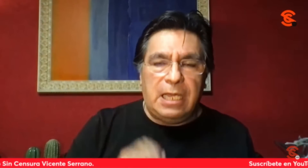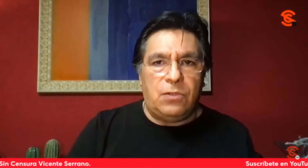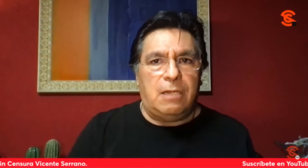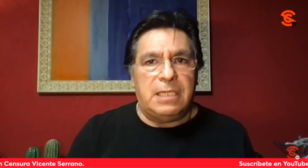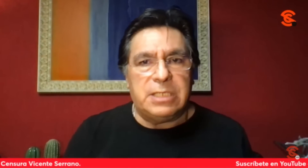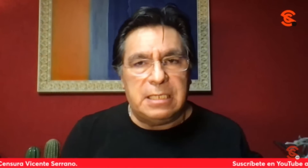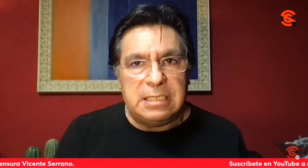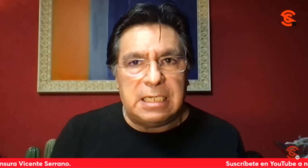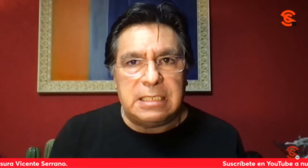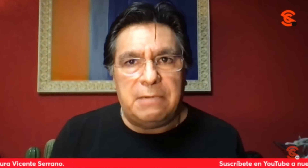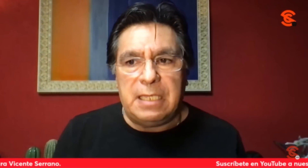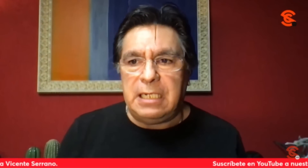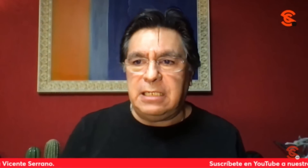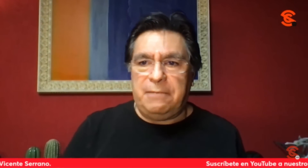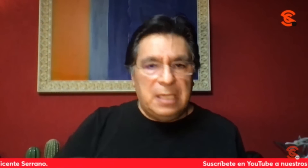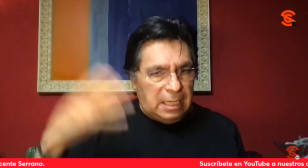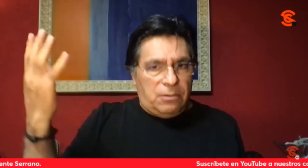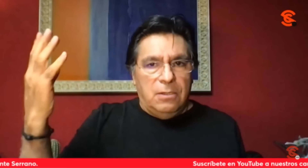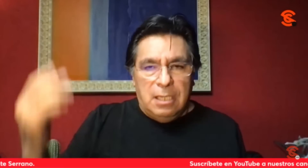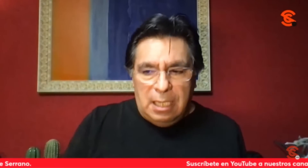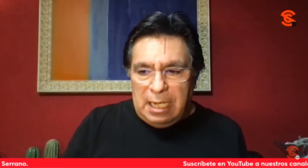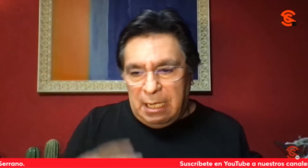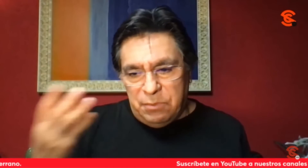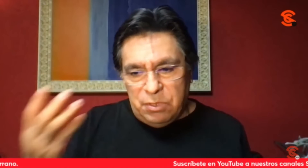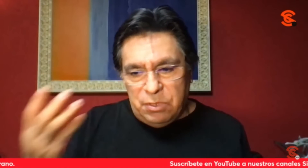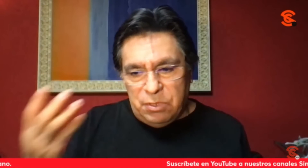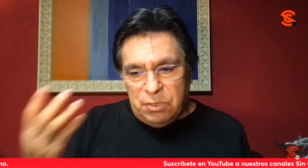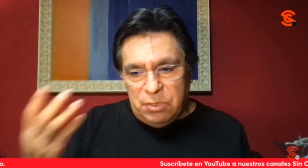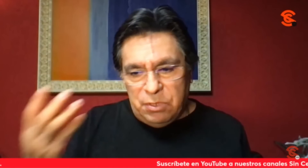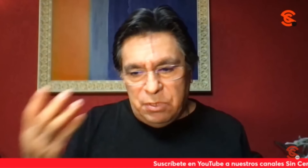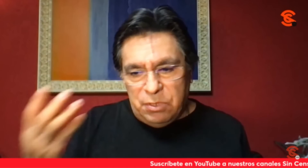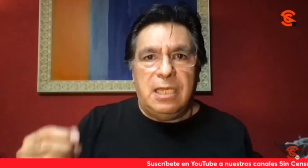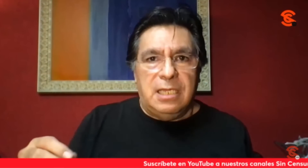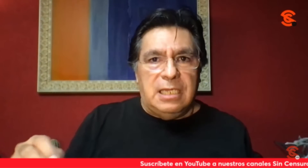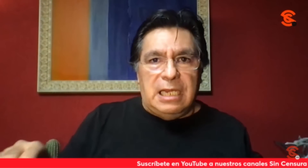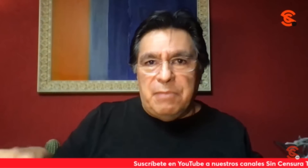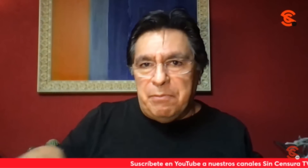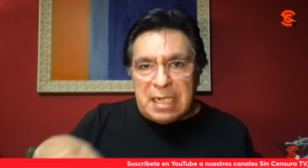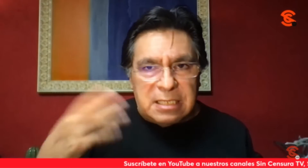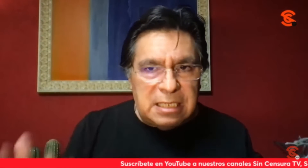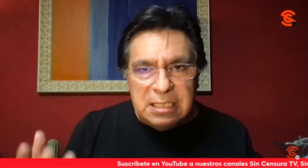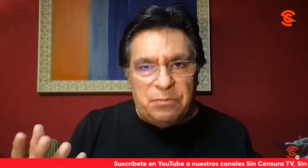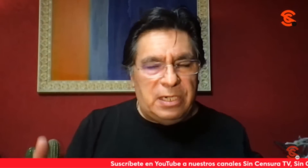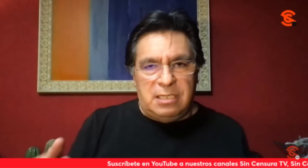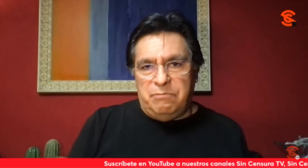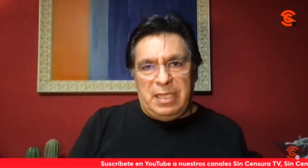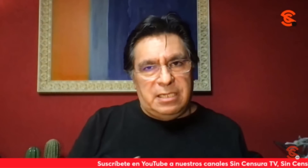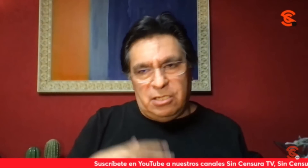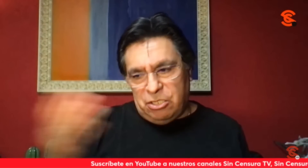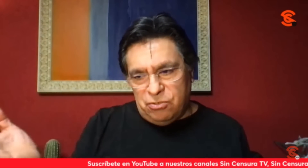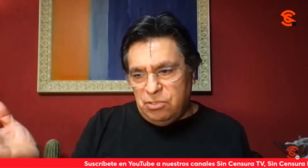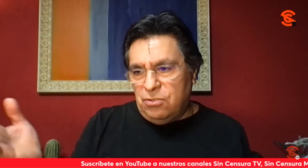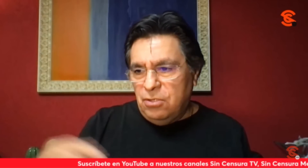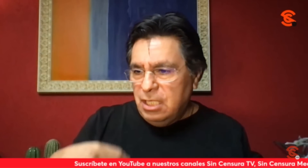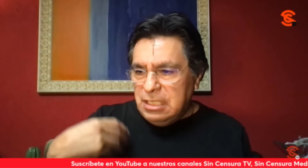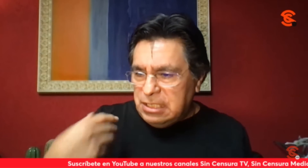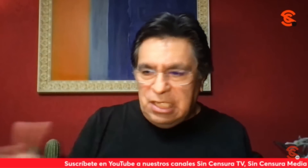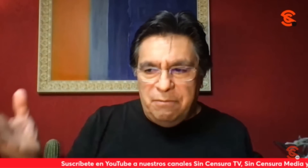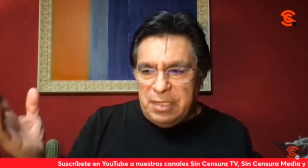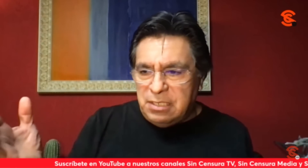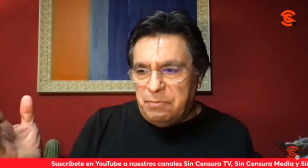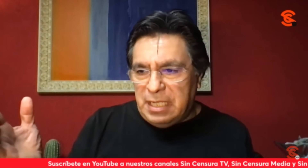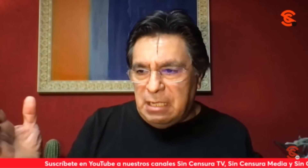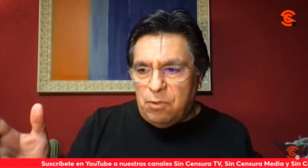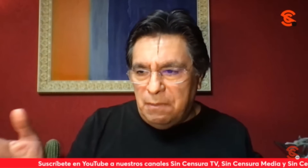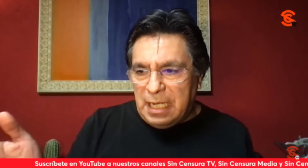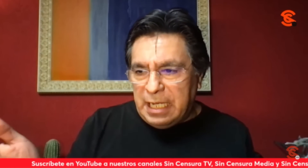han frenado el avance de esa extrema derecha. Claro, a cambio se resucita el bipartidismo en España, que yo digo,